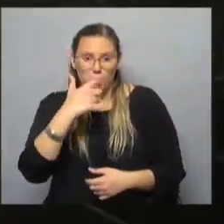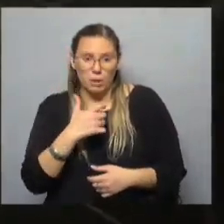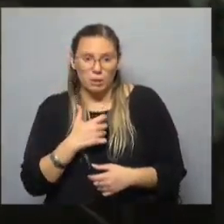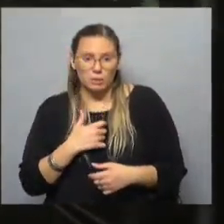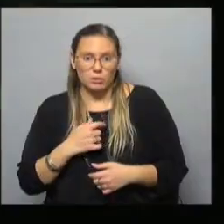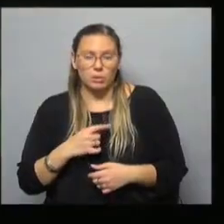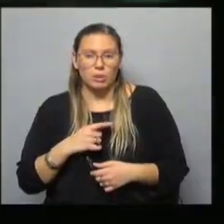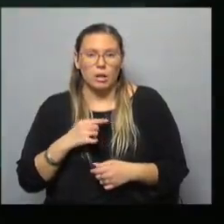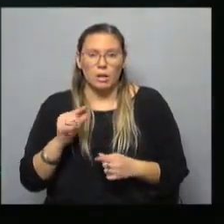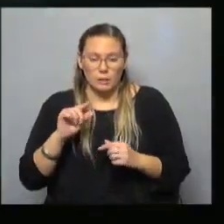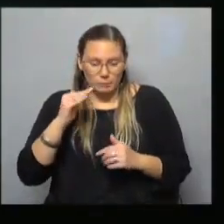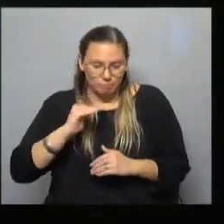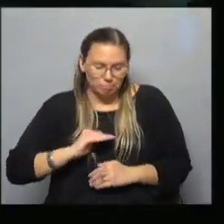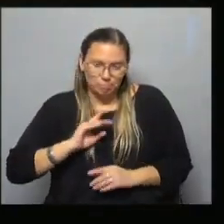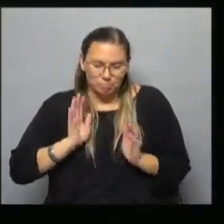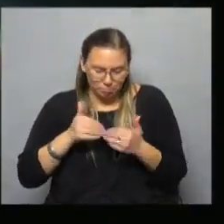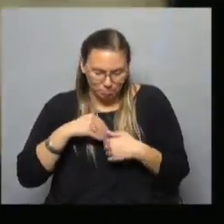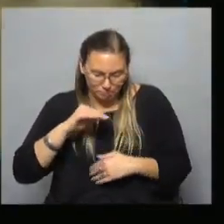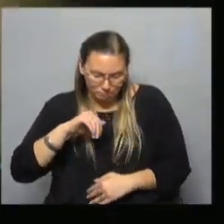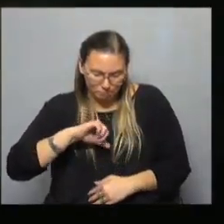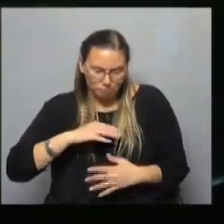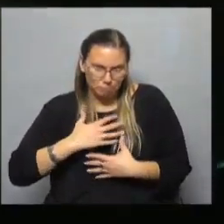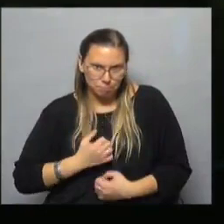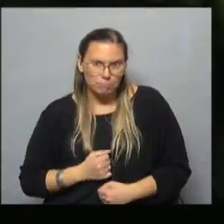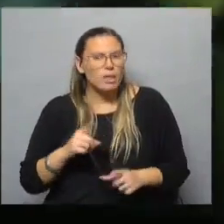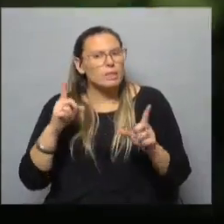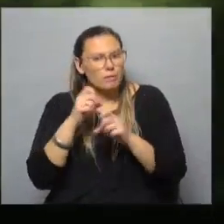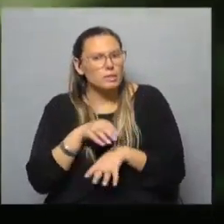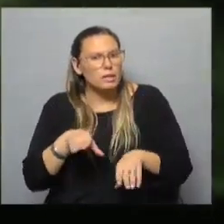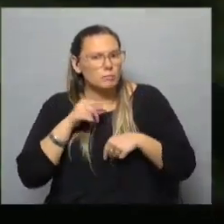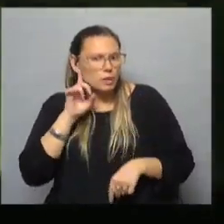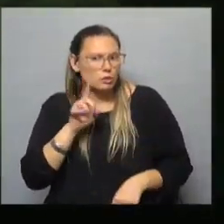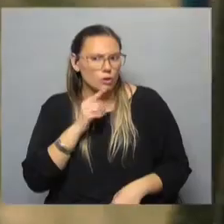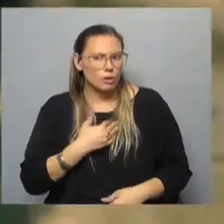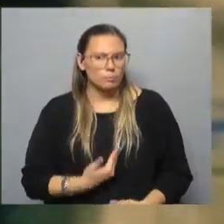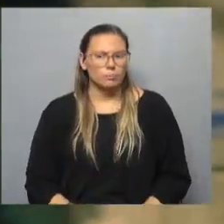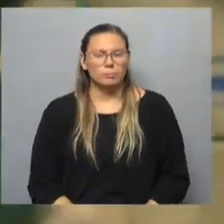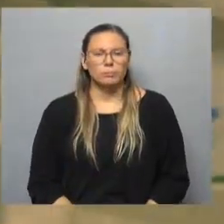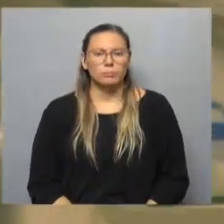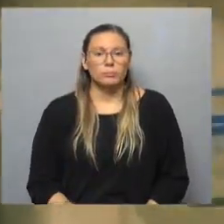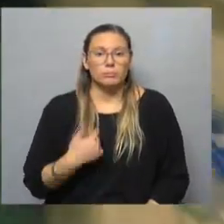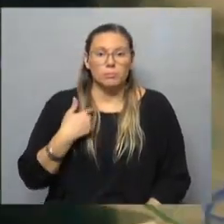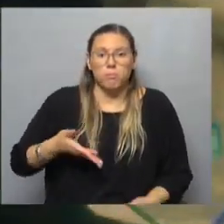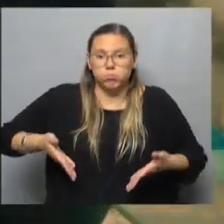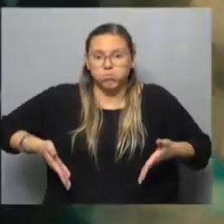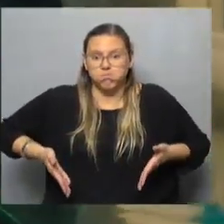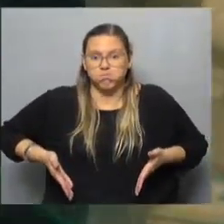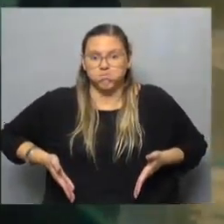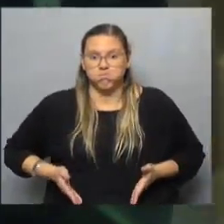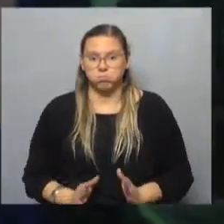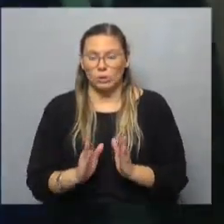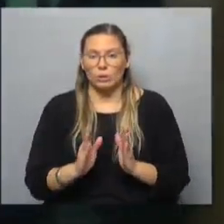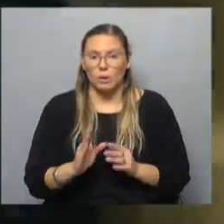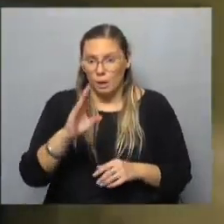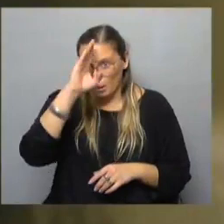autoestima muy baja. Y me cuesta mucho aceptar mi sordera. Yo nací